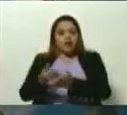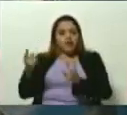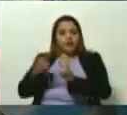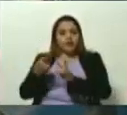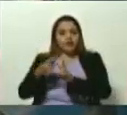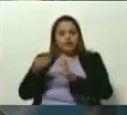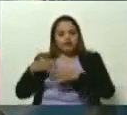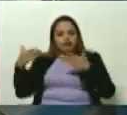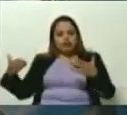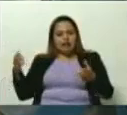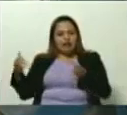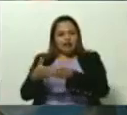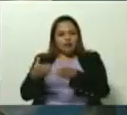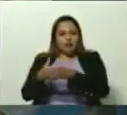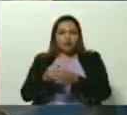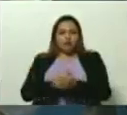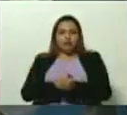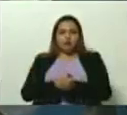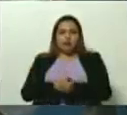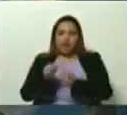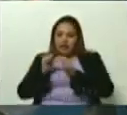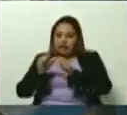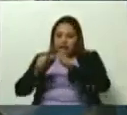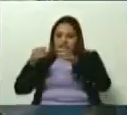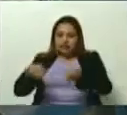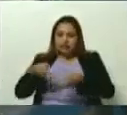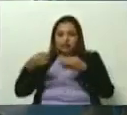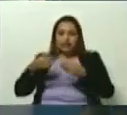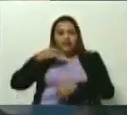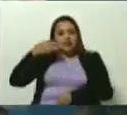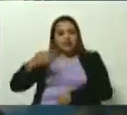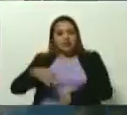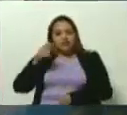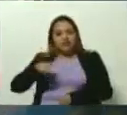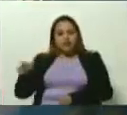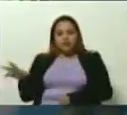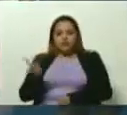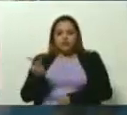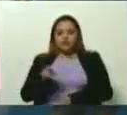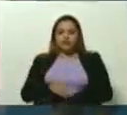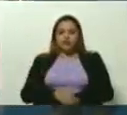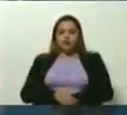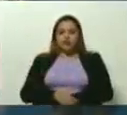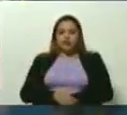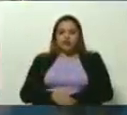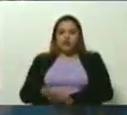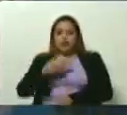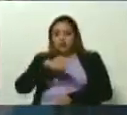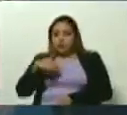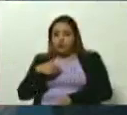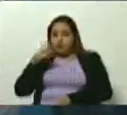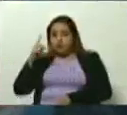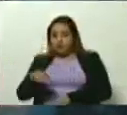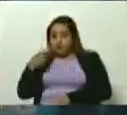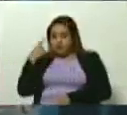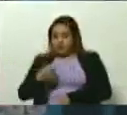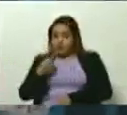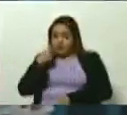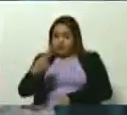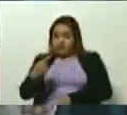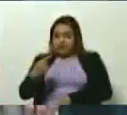gran equipo que mantiene siempre la verdad al pueblo venezolano. Nosotros, y también hay que decir que aquí